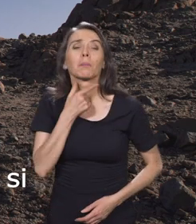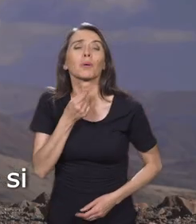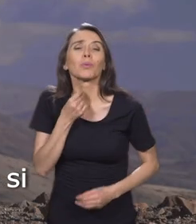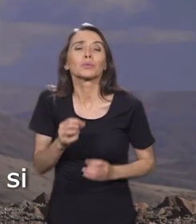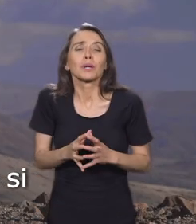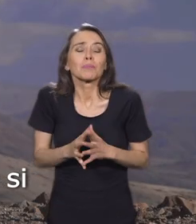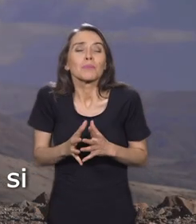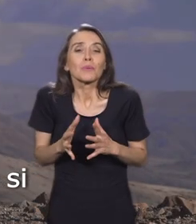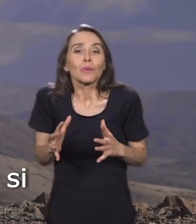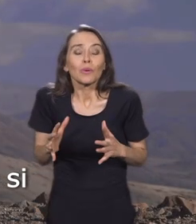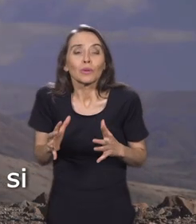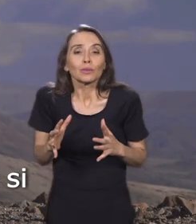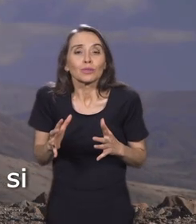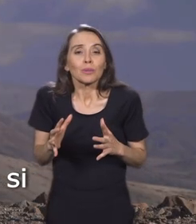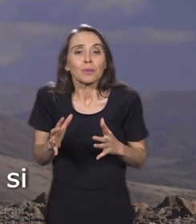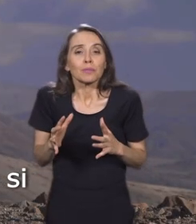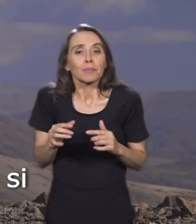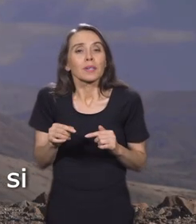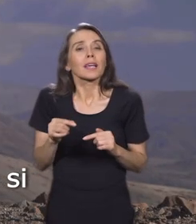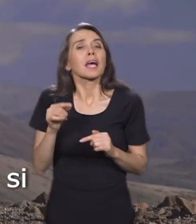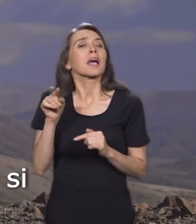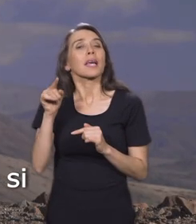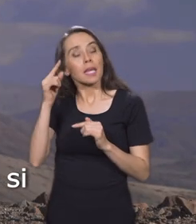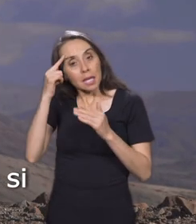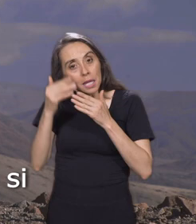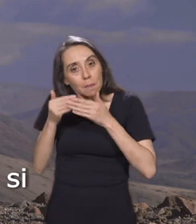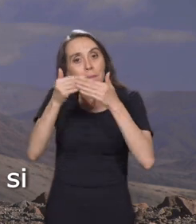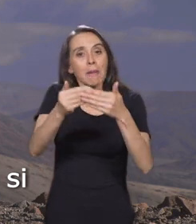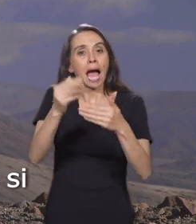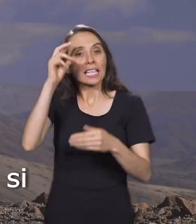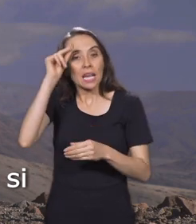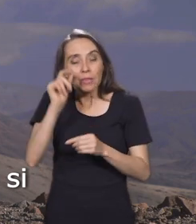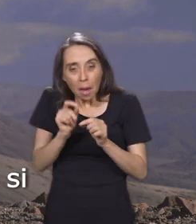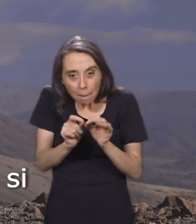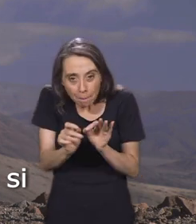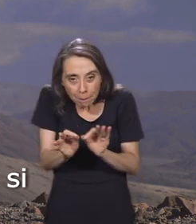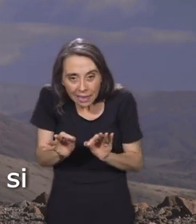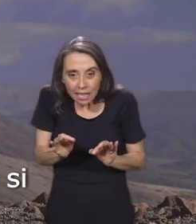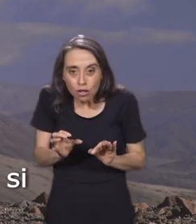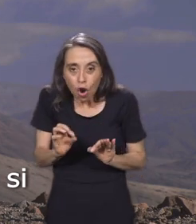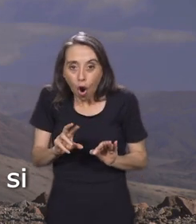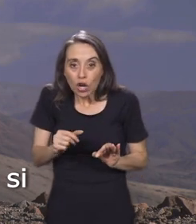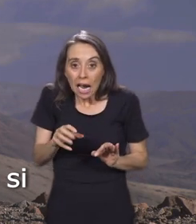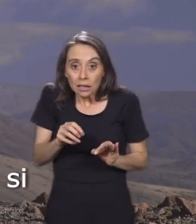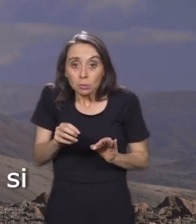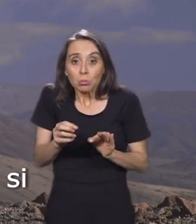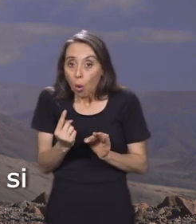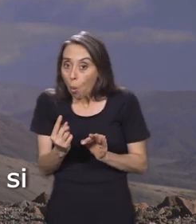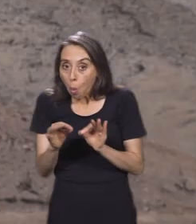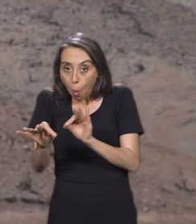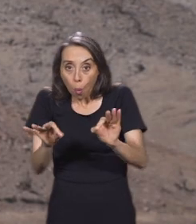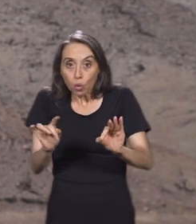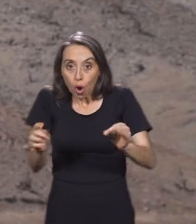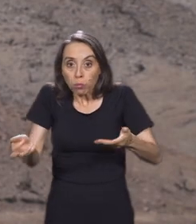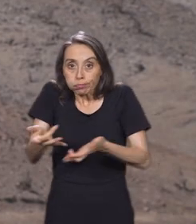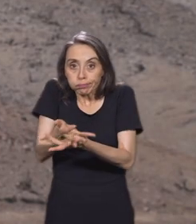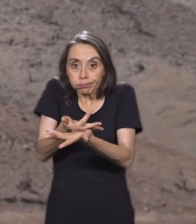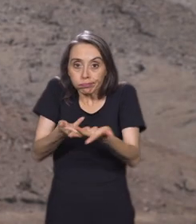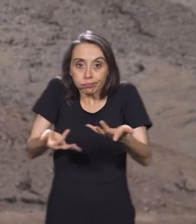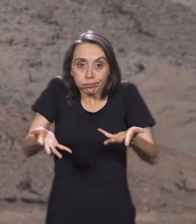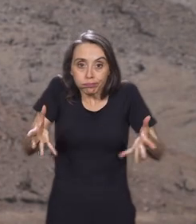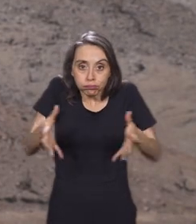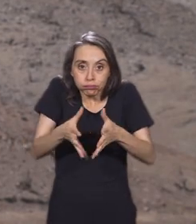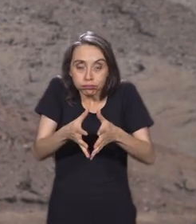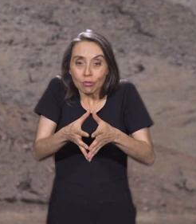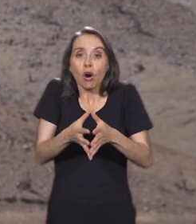O sea, me gusta mucho traspasar esta idea de cómo los microorganismos cooperan entre sí a cómo eso también